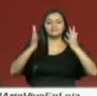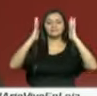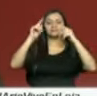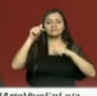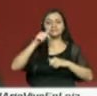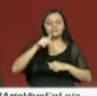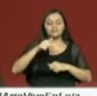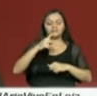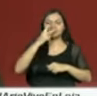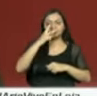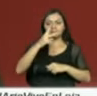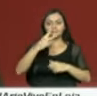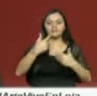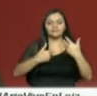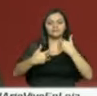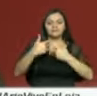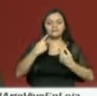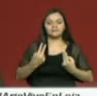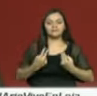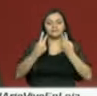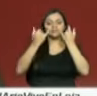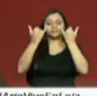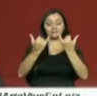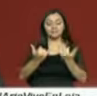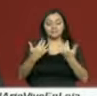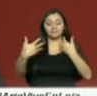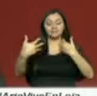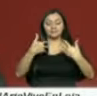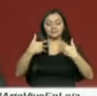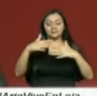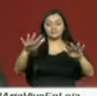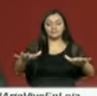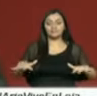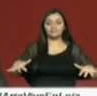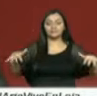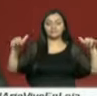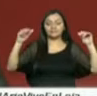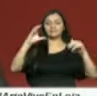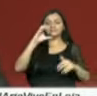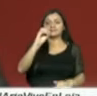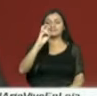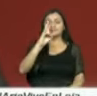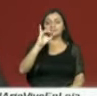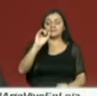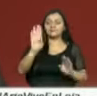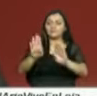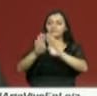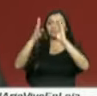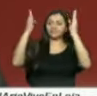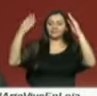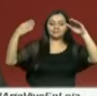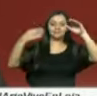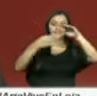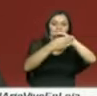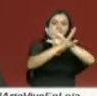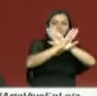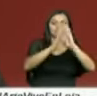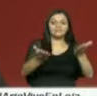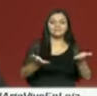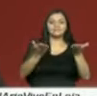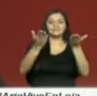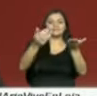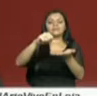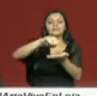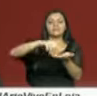Internacional de las Artes Vivas y que el Teatro Benjamín Carrión, que hoy ha abierto sus puertas, traiga para esta